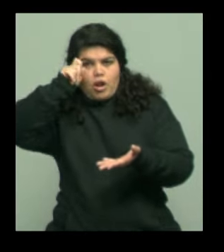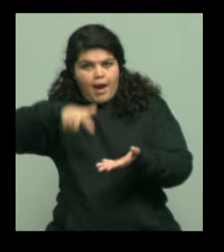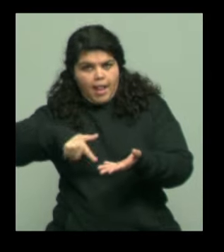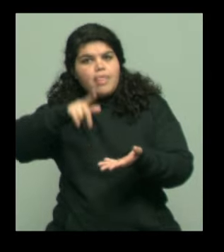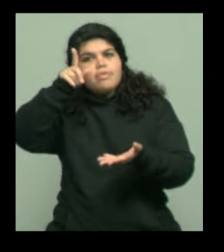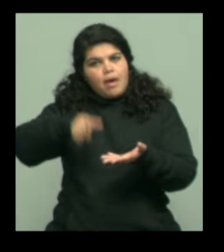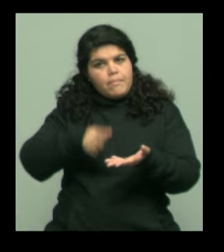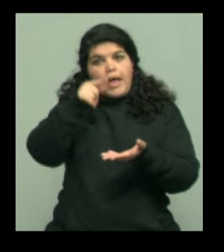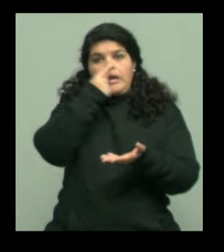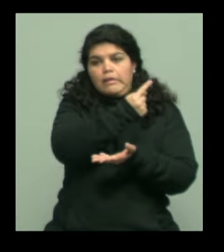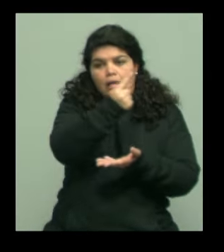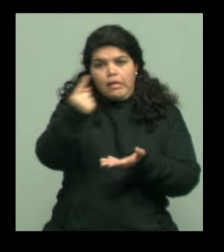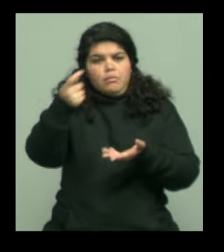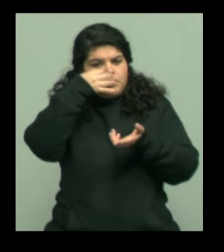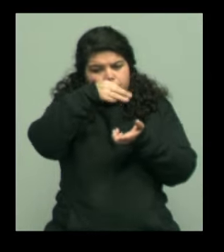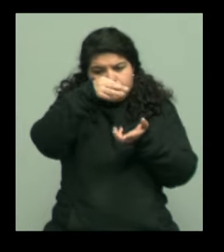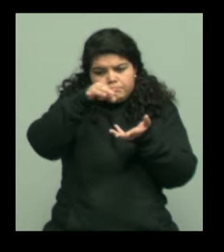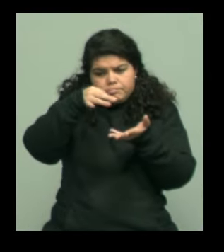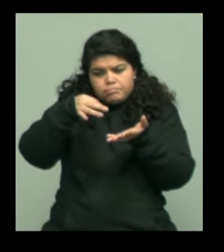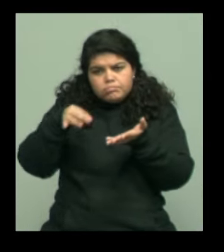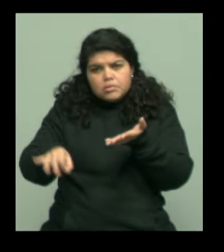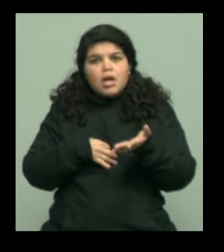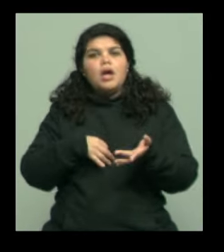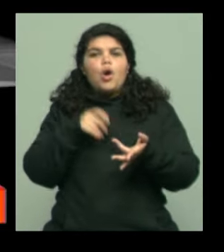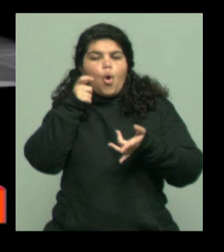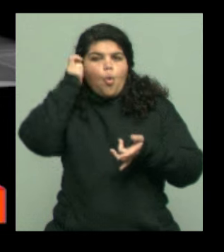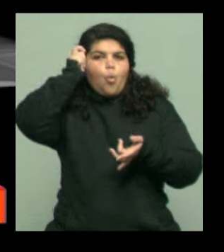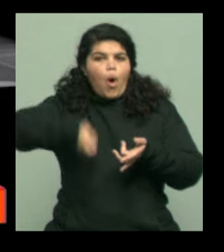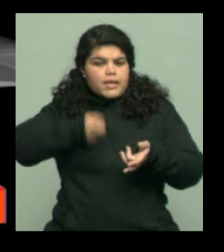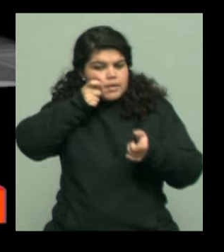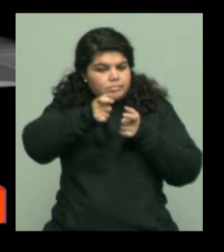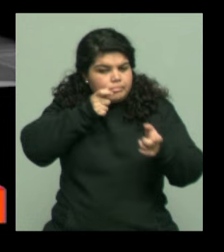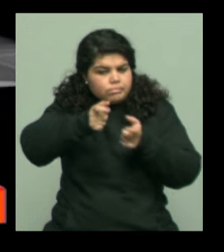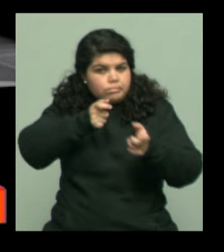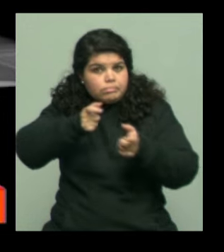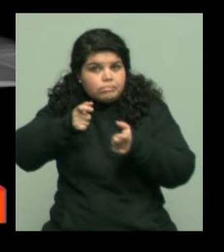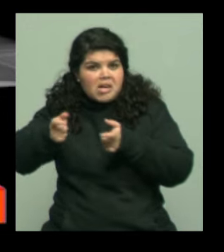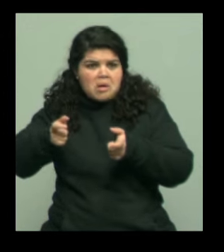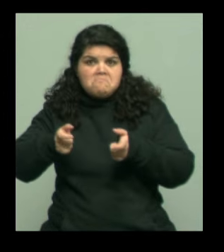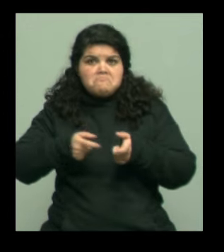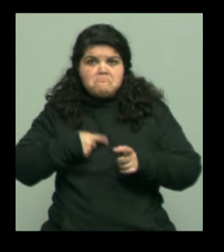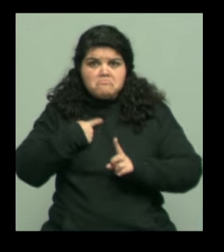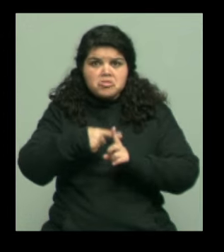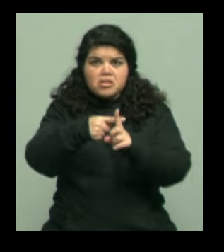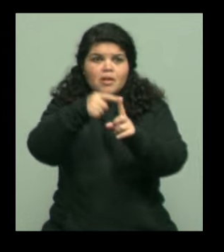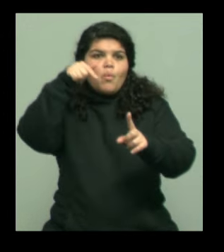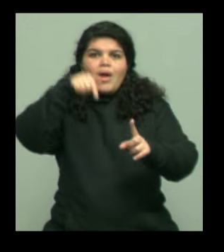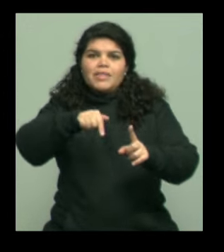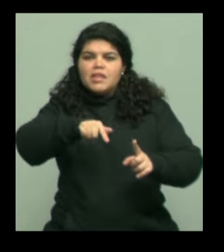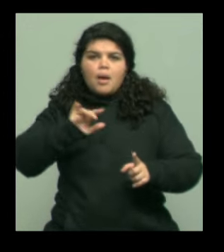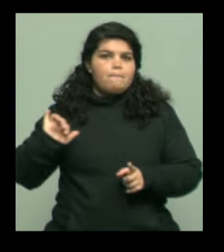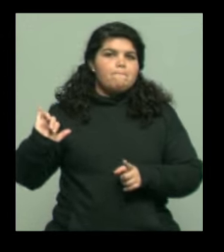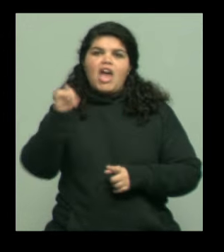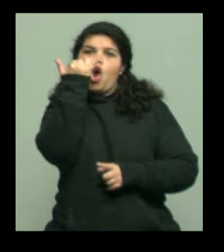verdad que nos sorprendió, les impactó y lo valoraron bastante bien y nos dieron el premio al mejor juego. Bien. En